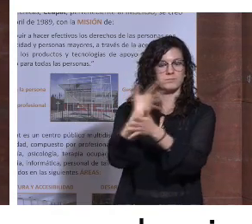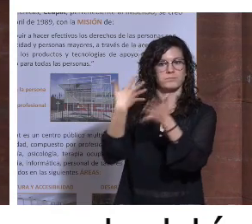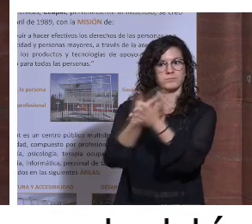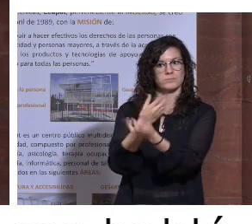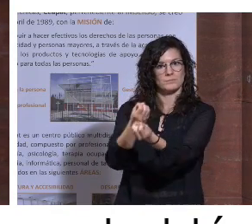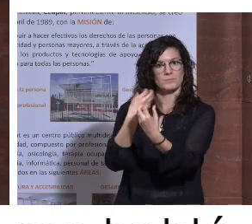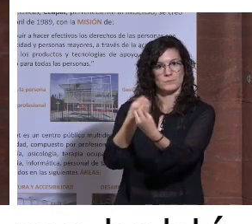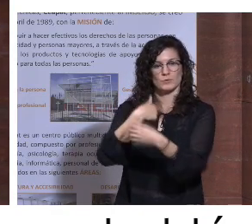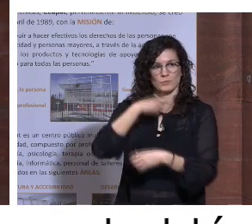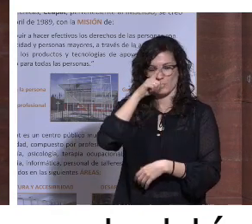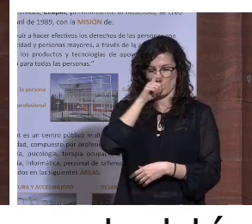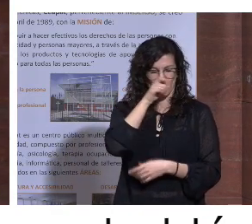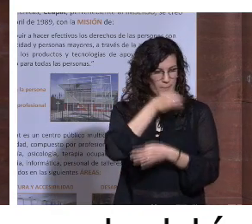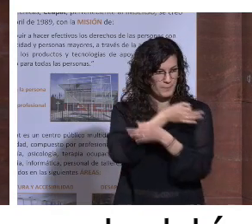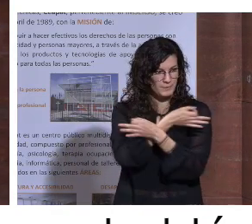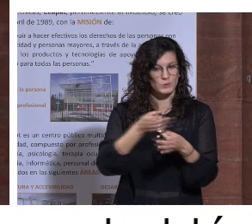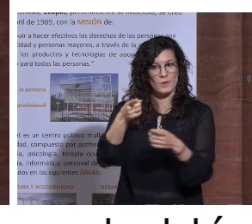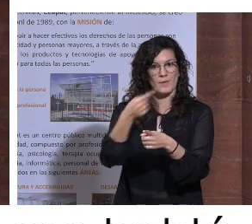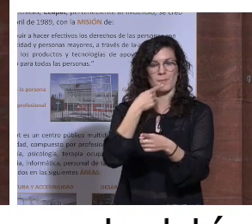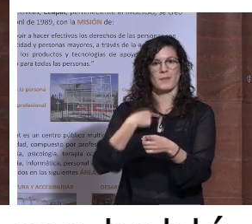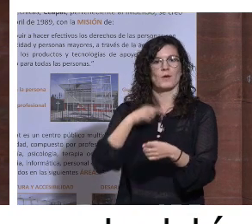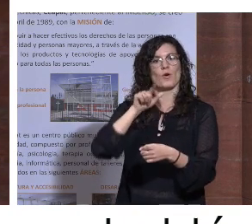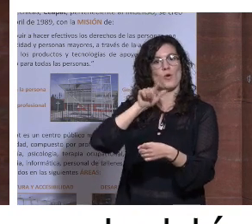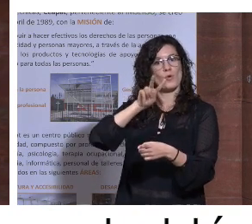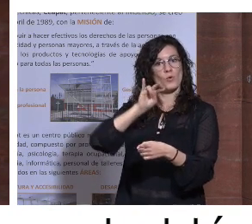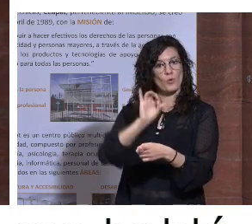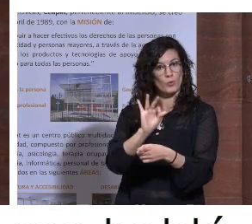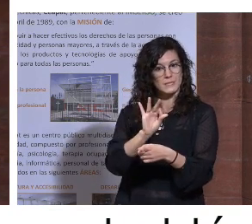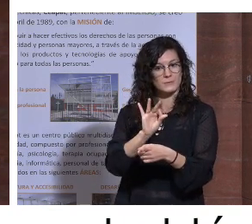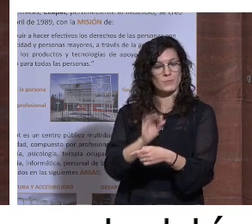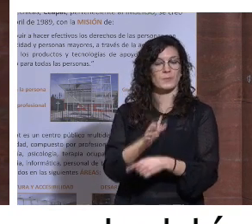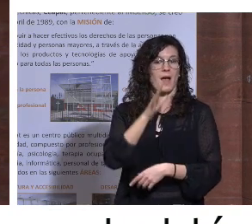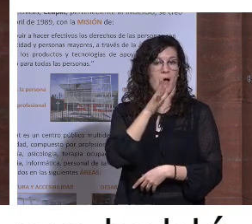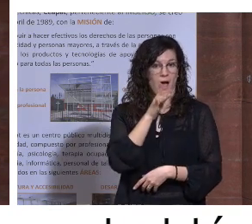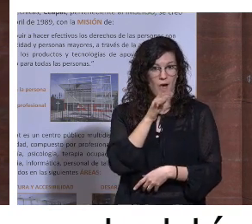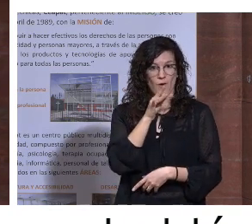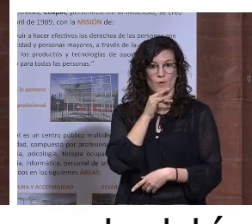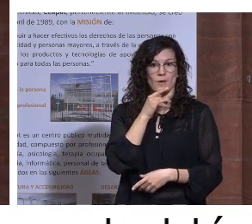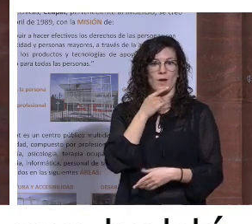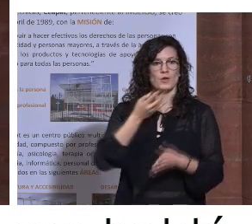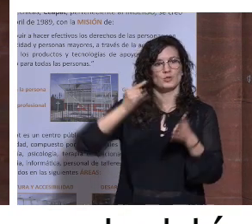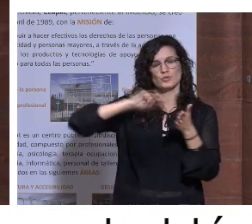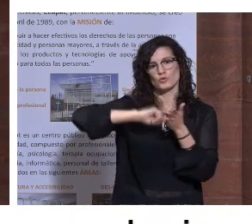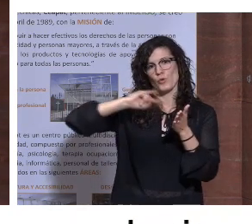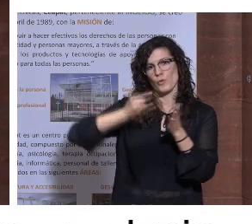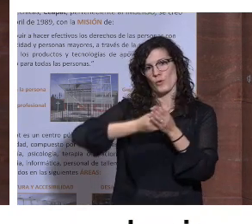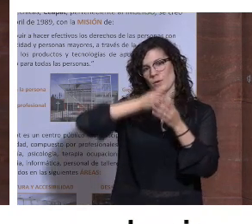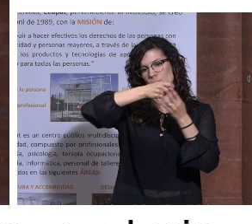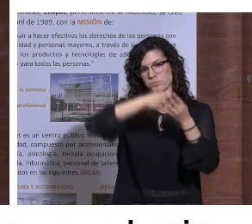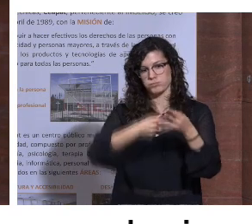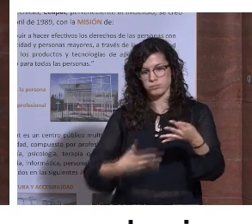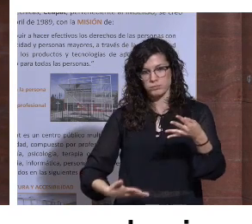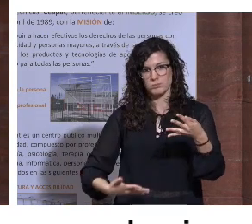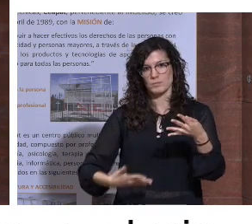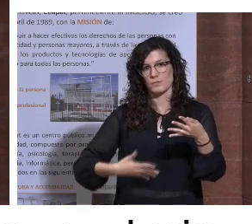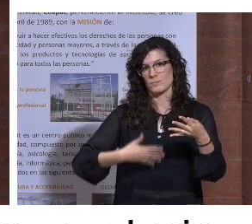recuerdo literalmente, Luis, ahora no te imaginas la cantidad de soluciones que